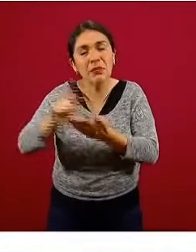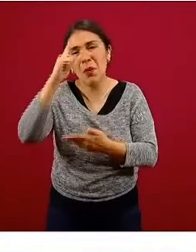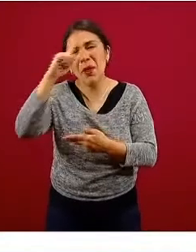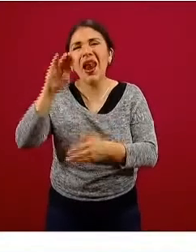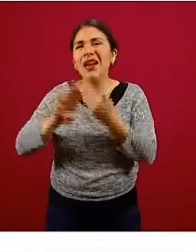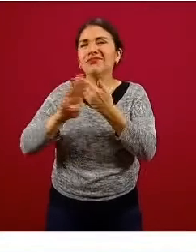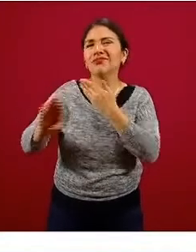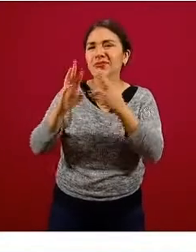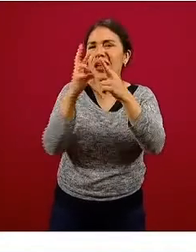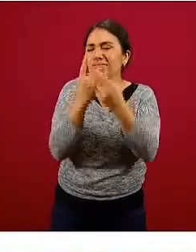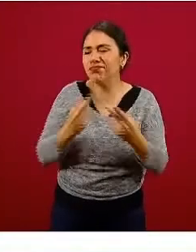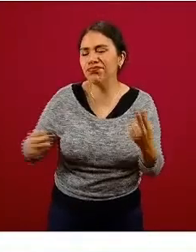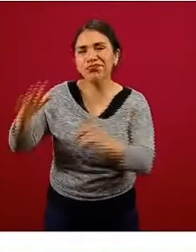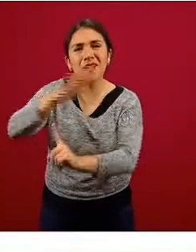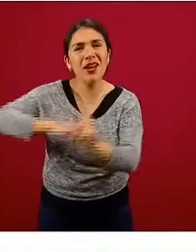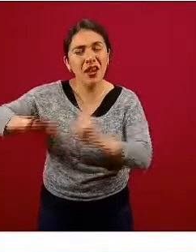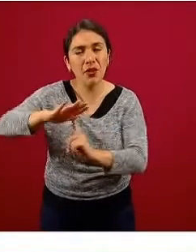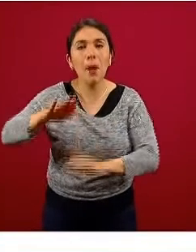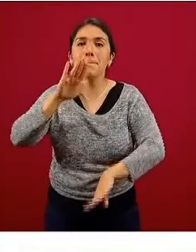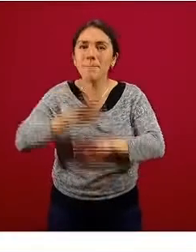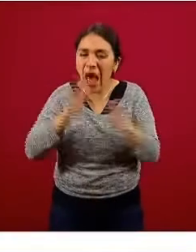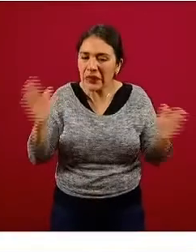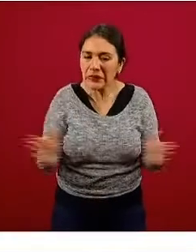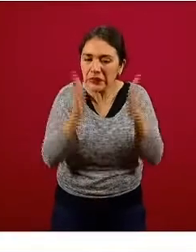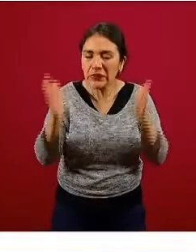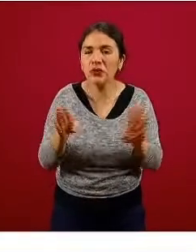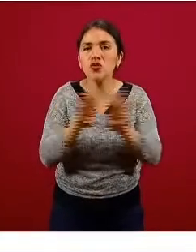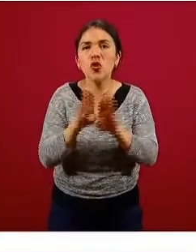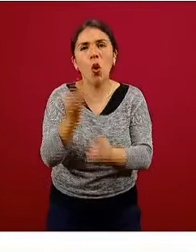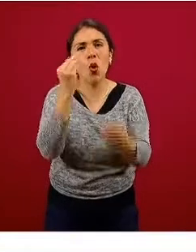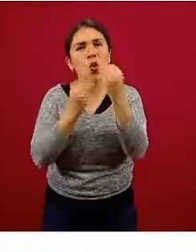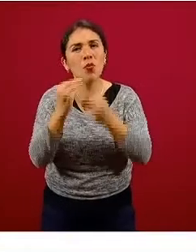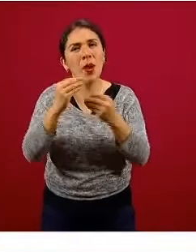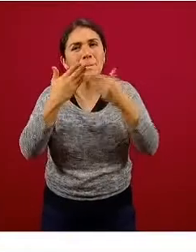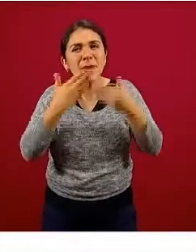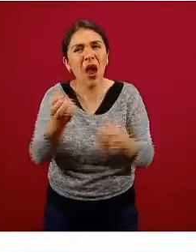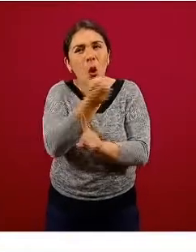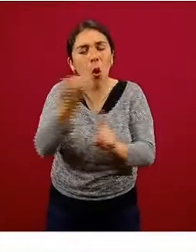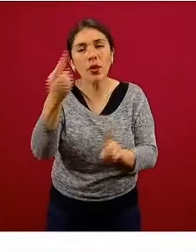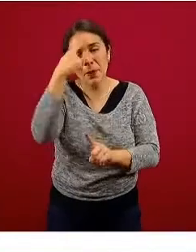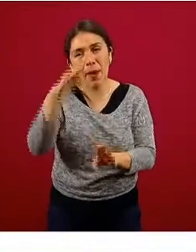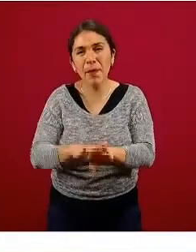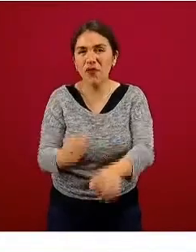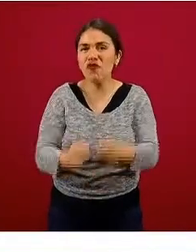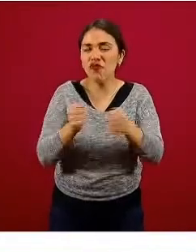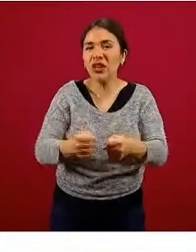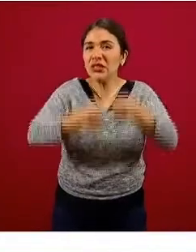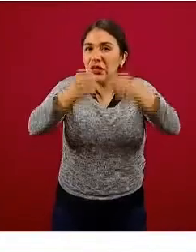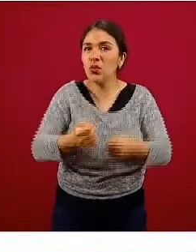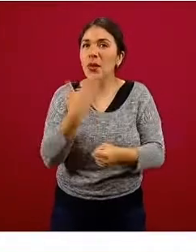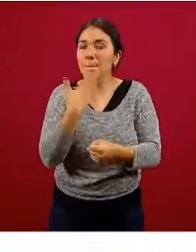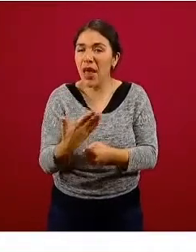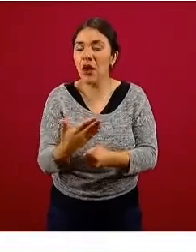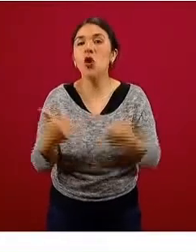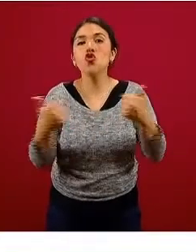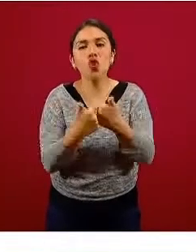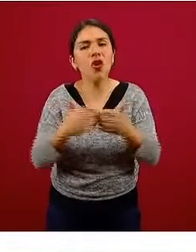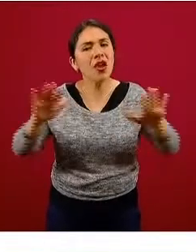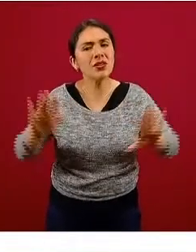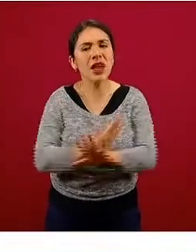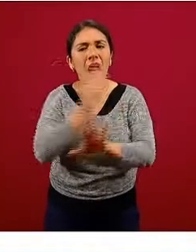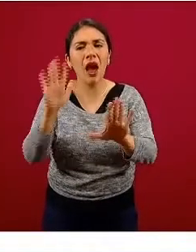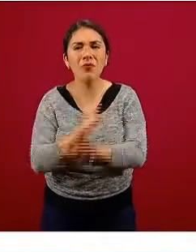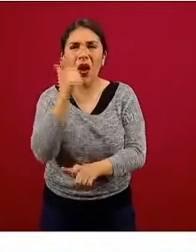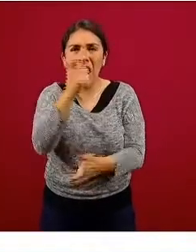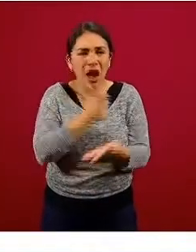el deterioro del ambiente. Fomentar el desarrollo de cadenas agroalimentarias que fortalezcan la seguridad alimentaria, redirigir